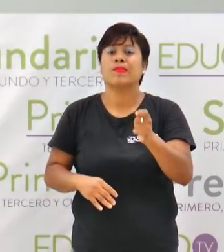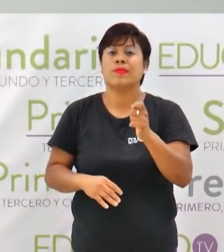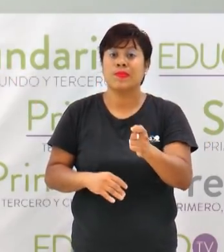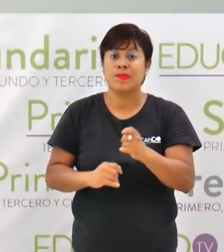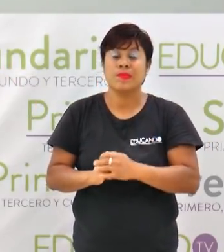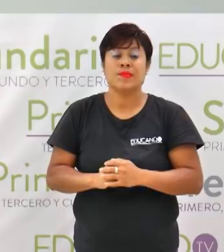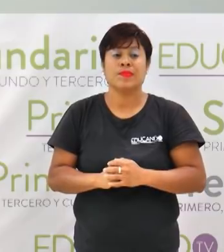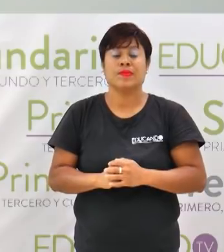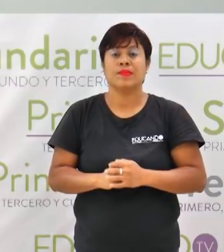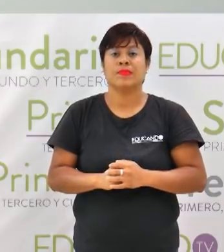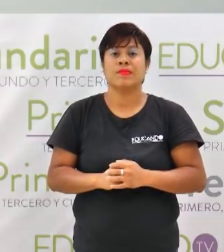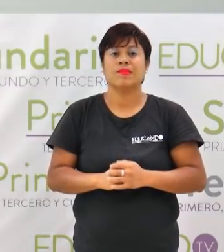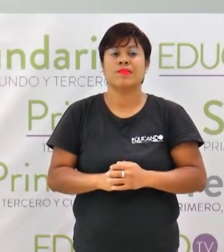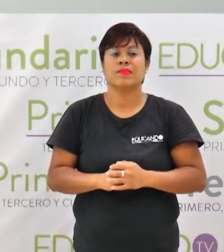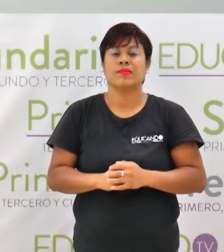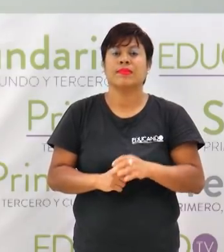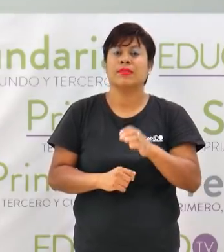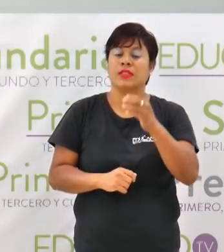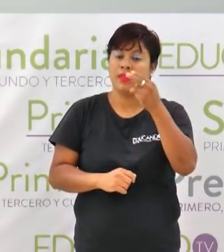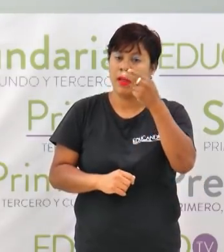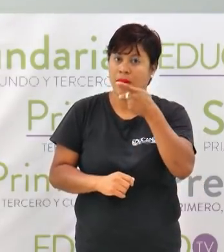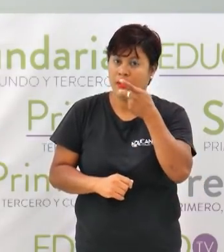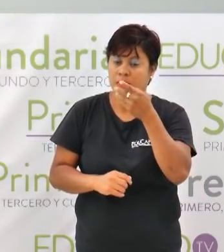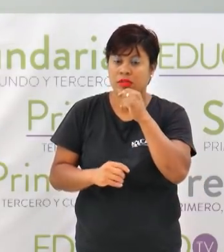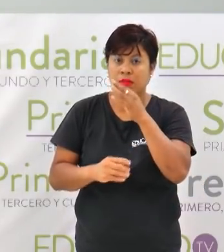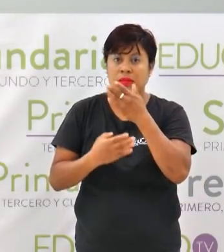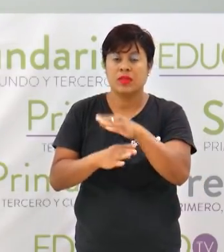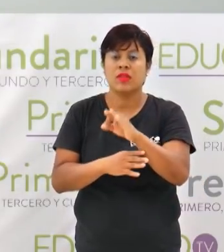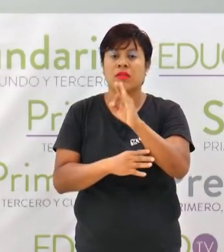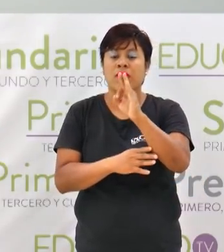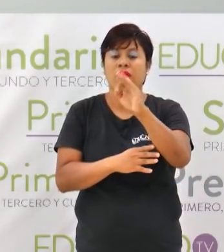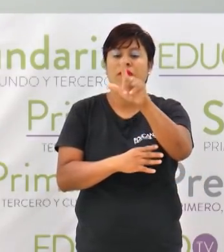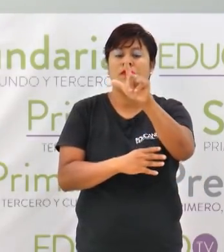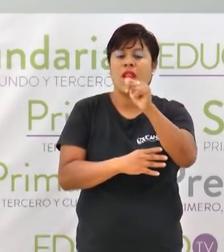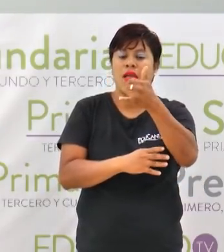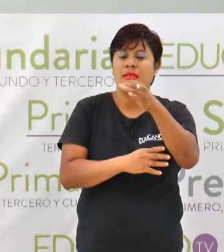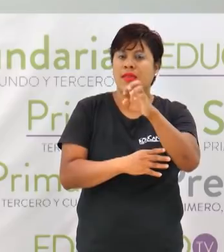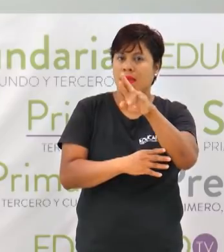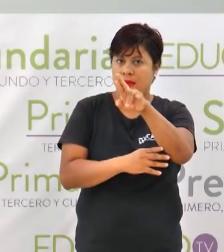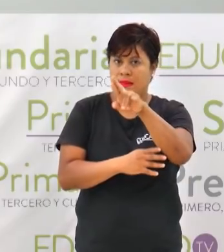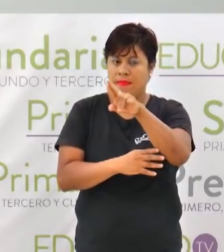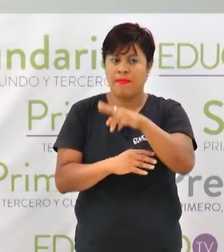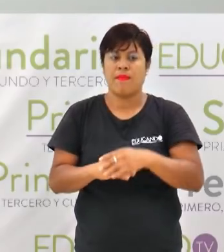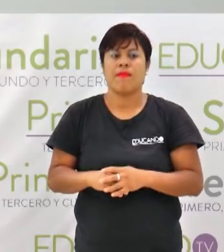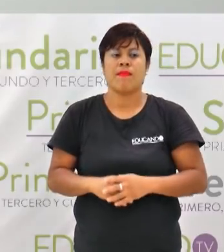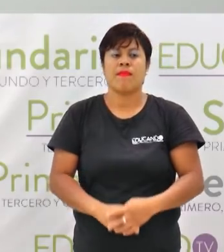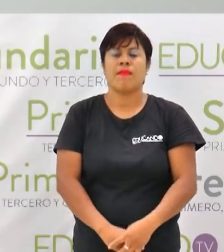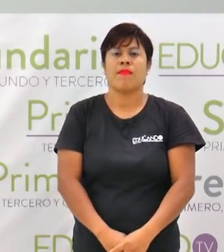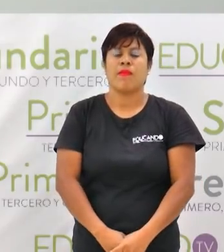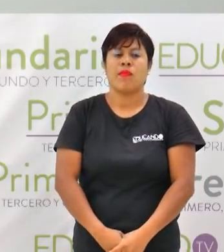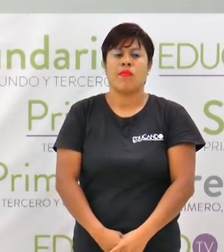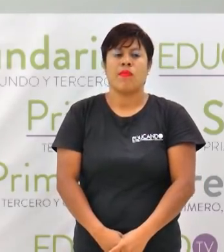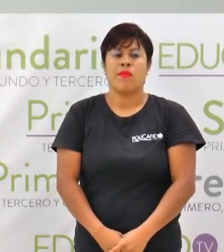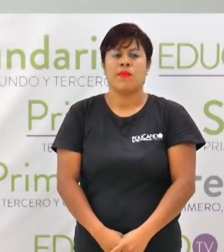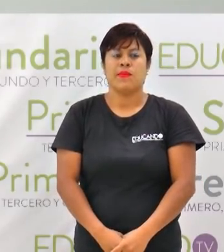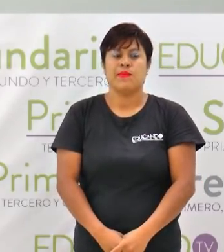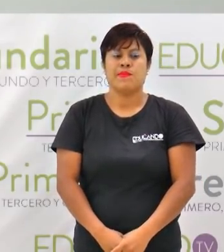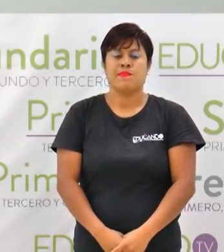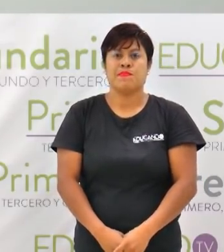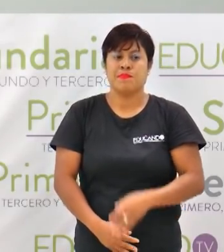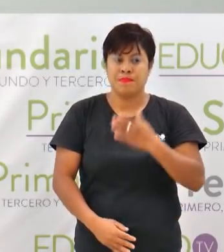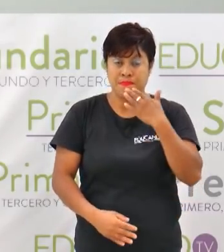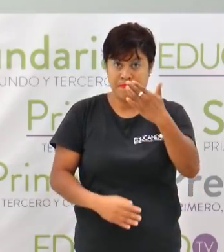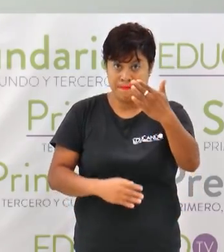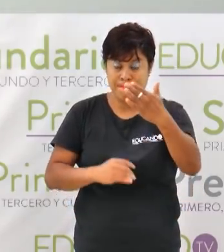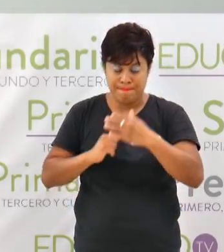es el flyer, que se escribe así.